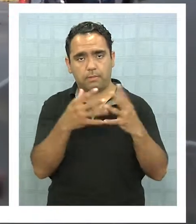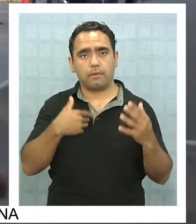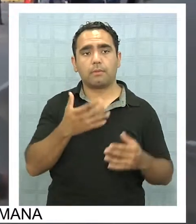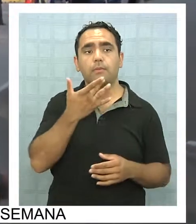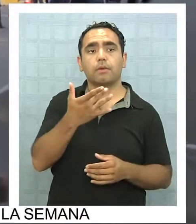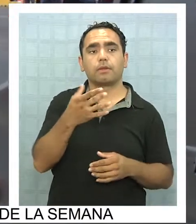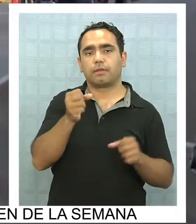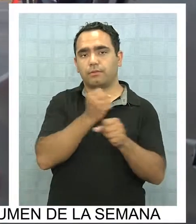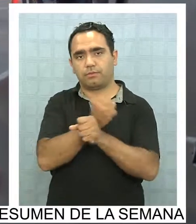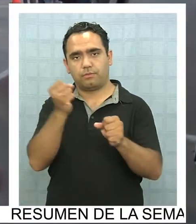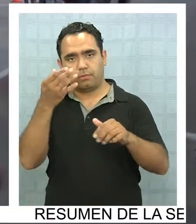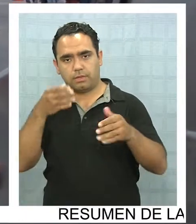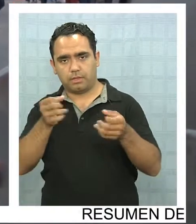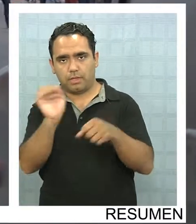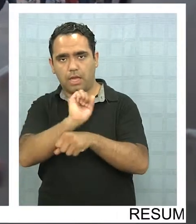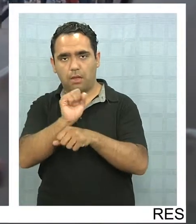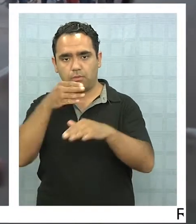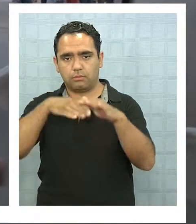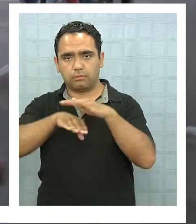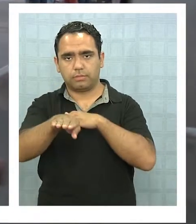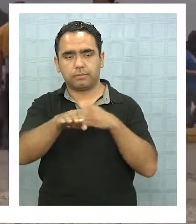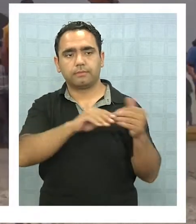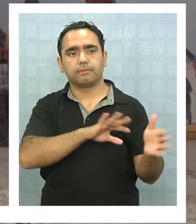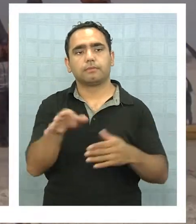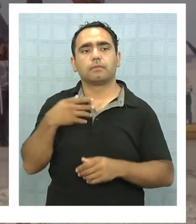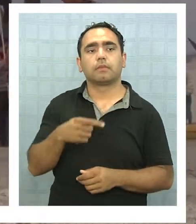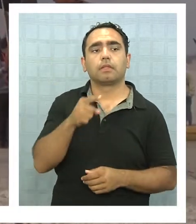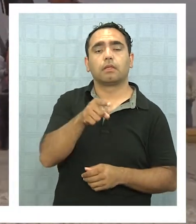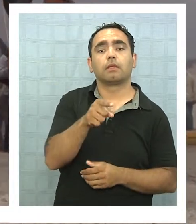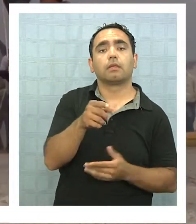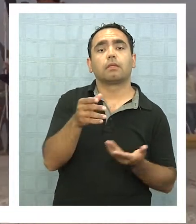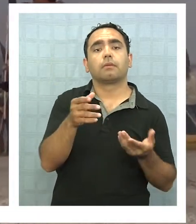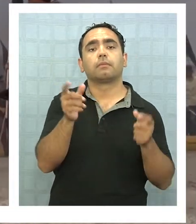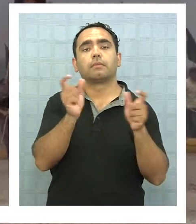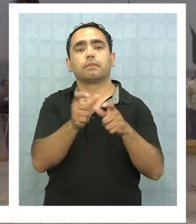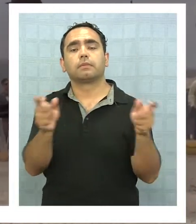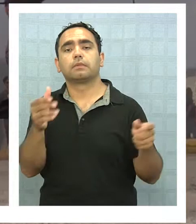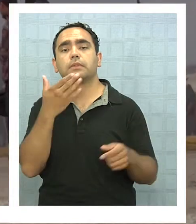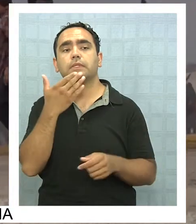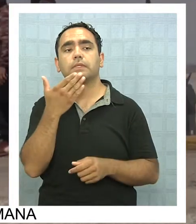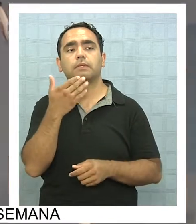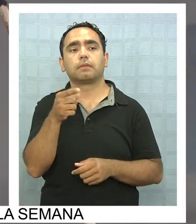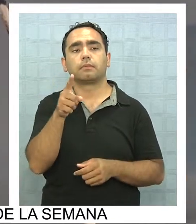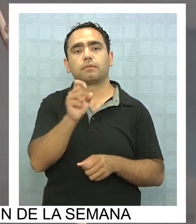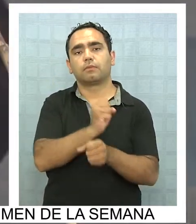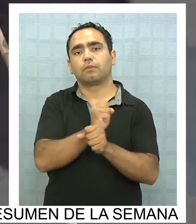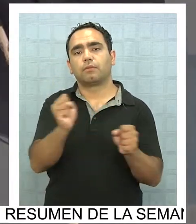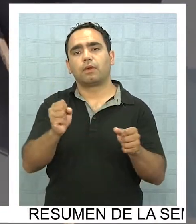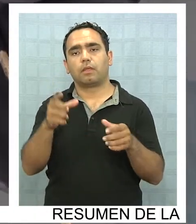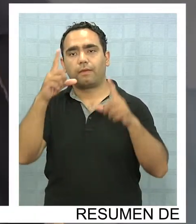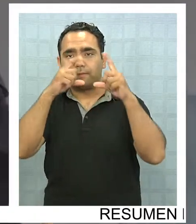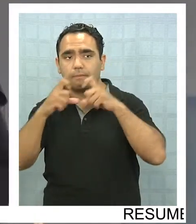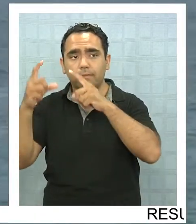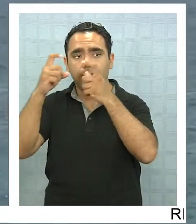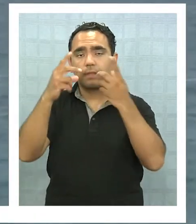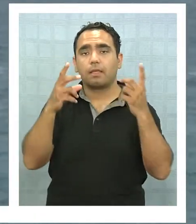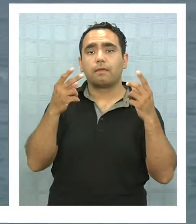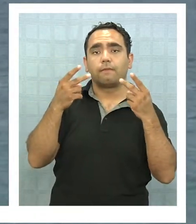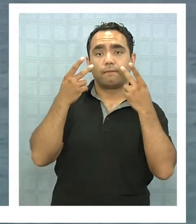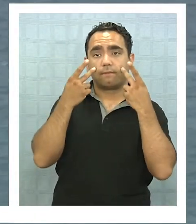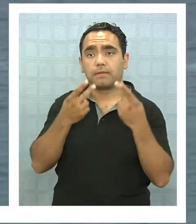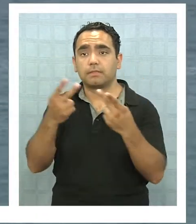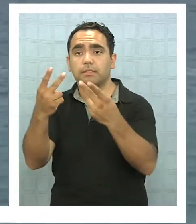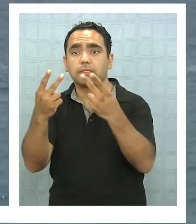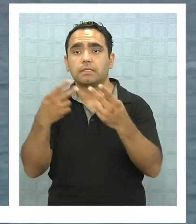de acceso a cargo de los manifestantes. La acción de los portuarios también evitó que recalara un crucero en el puerto. La llegada del enorme